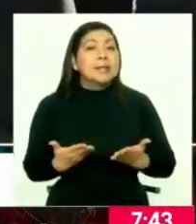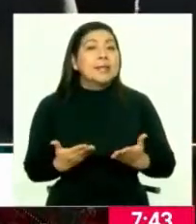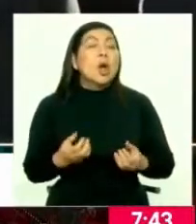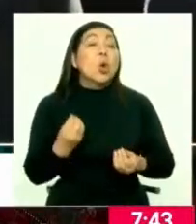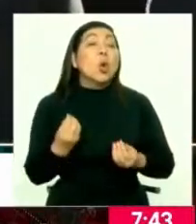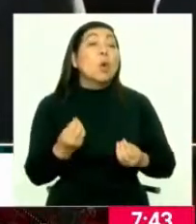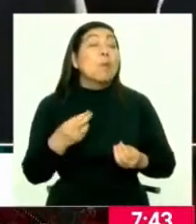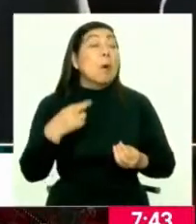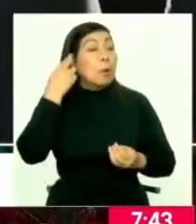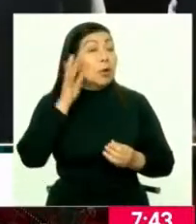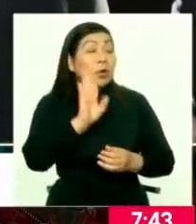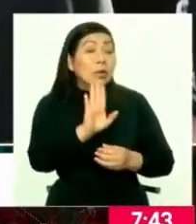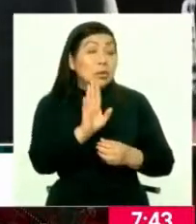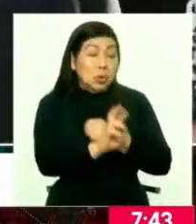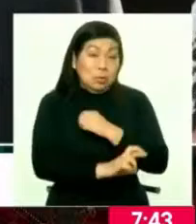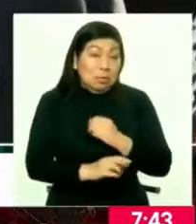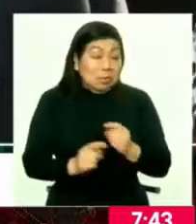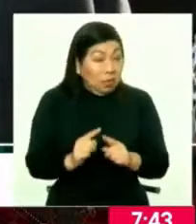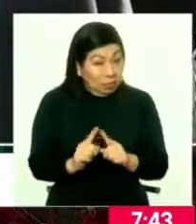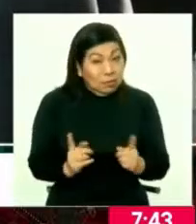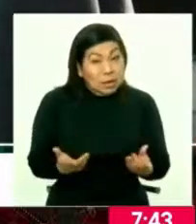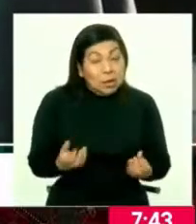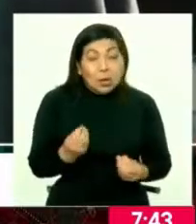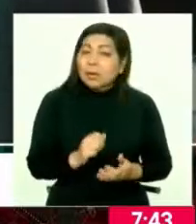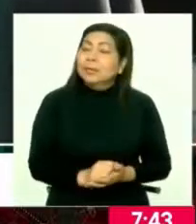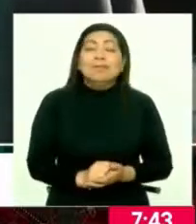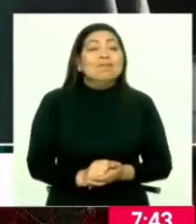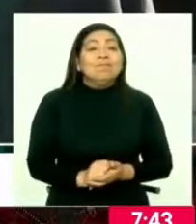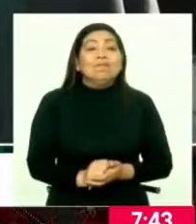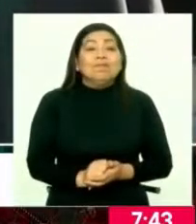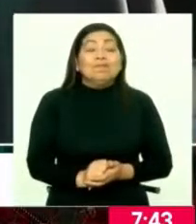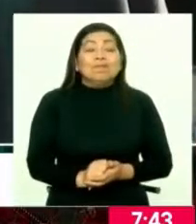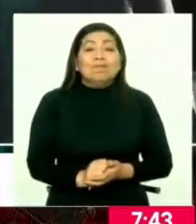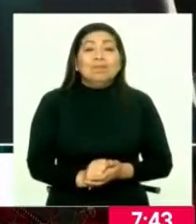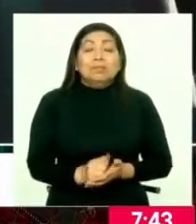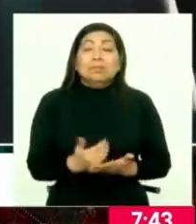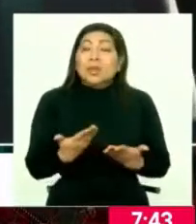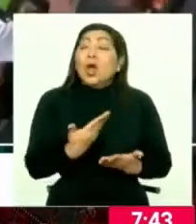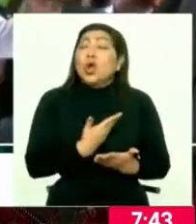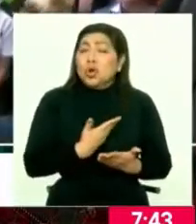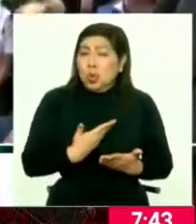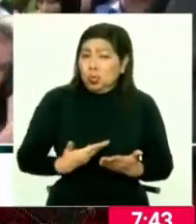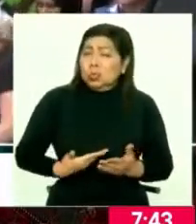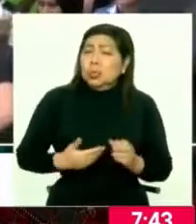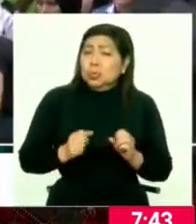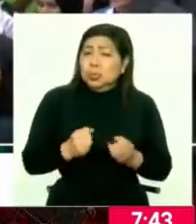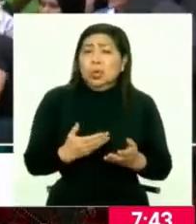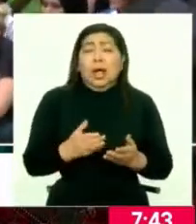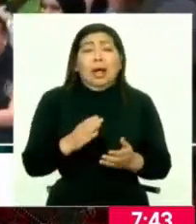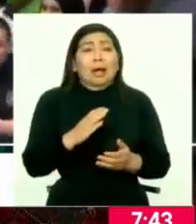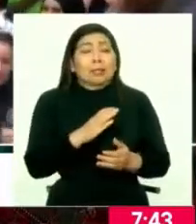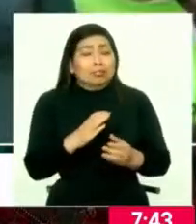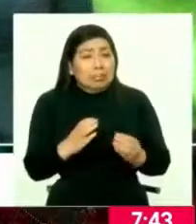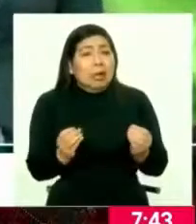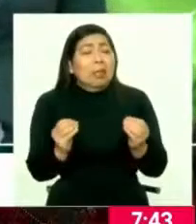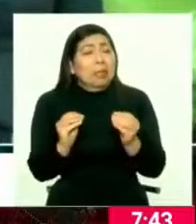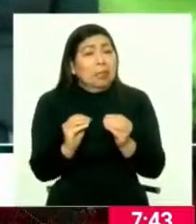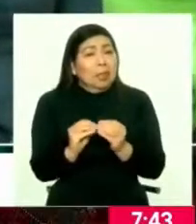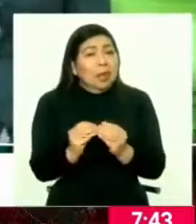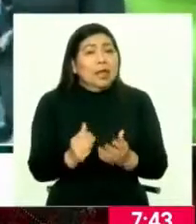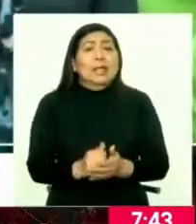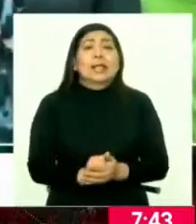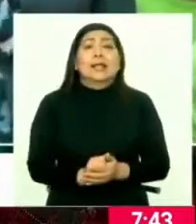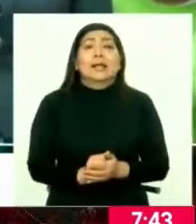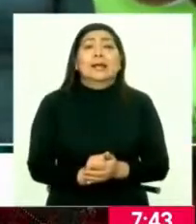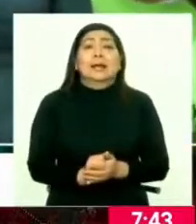manera de hacer política en estos países? No, o sea, el gobierno efectivo, por ejemplo, en Canadá, que también lo va a tener